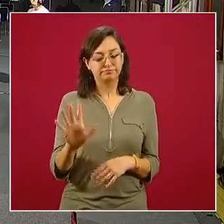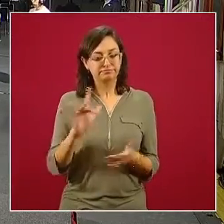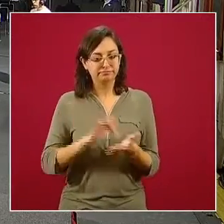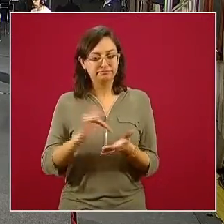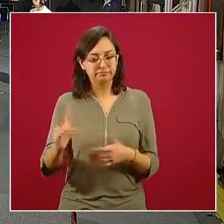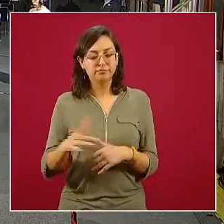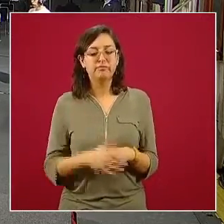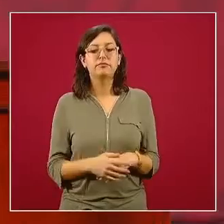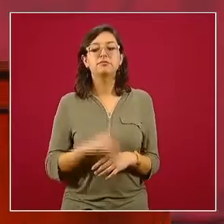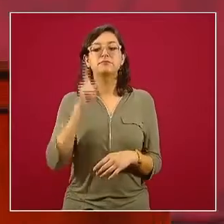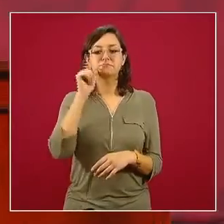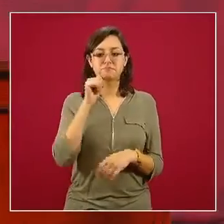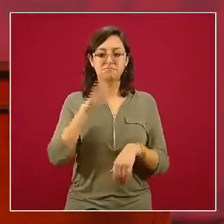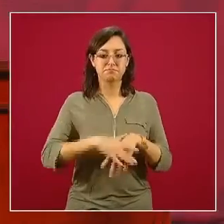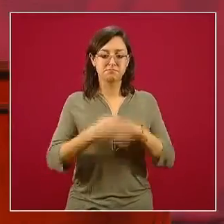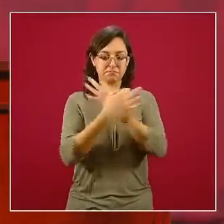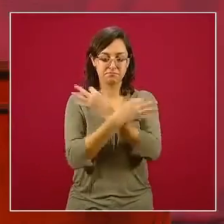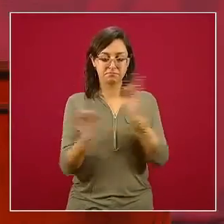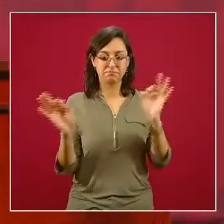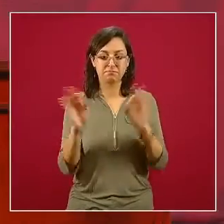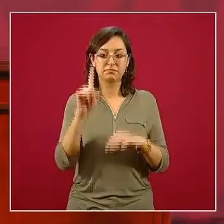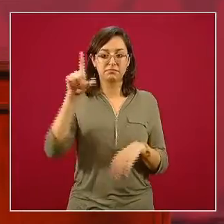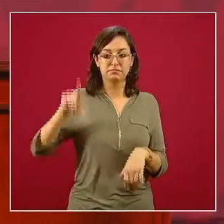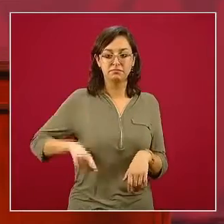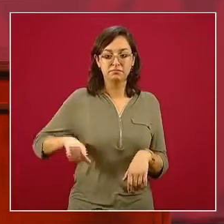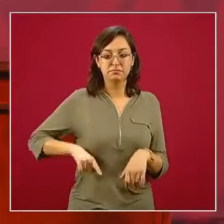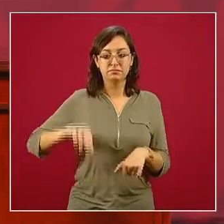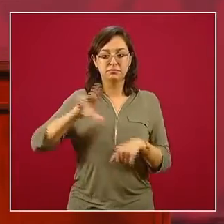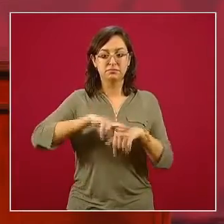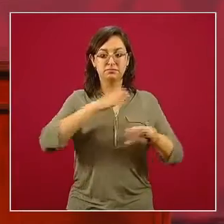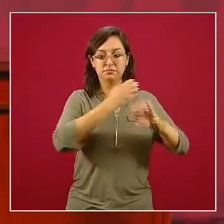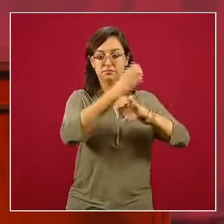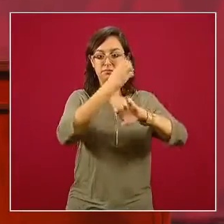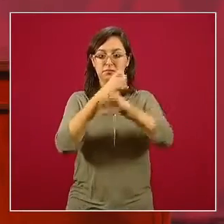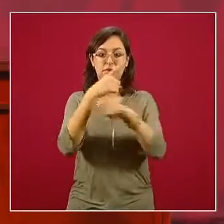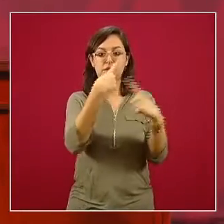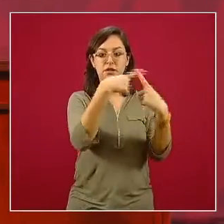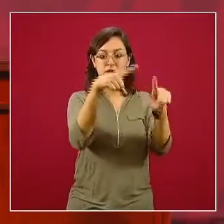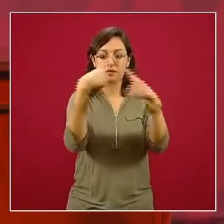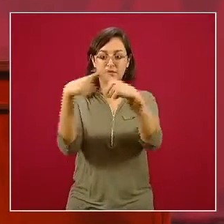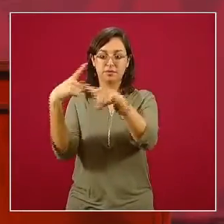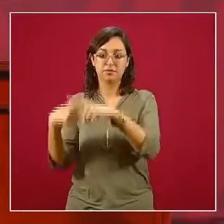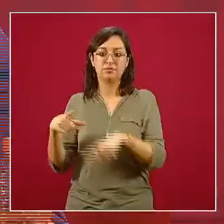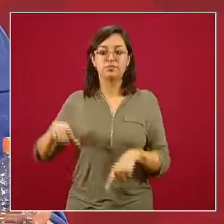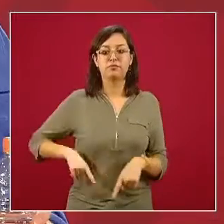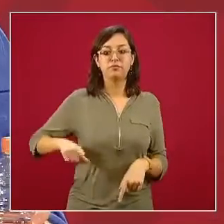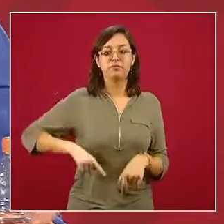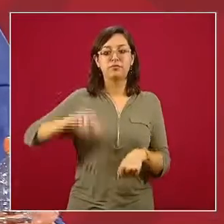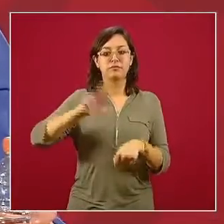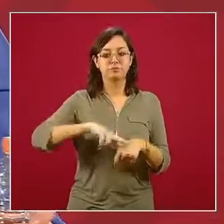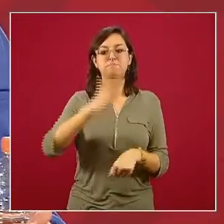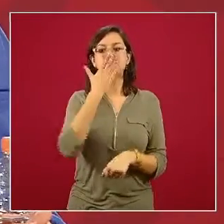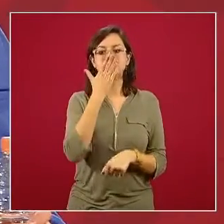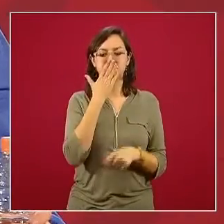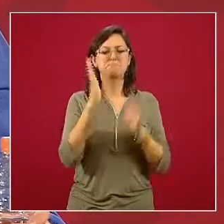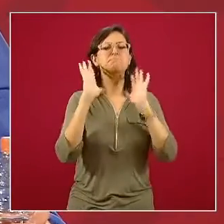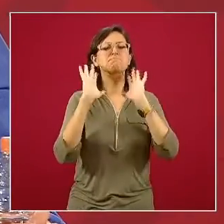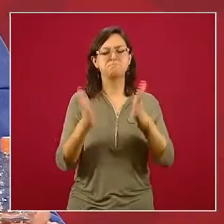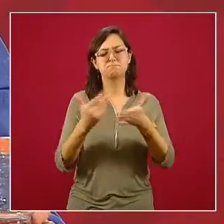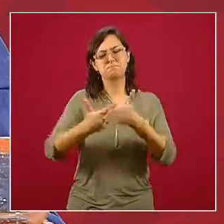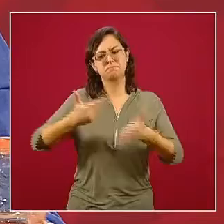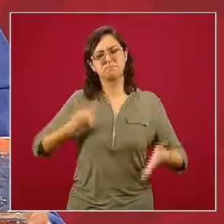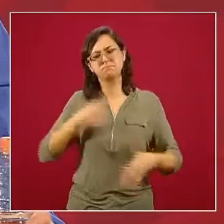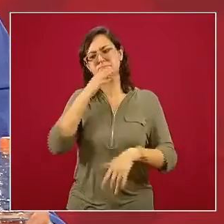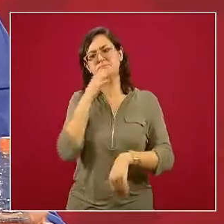vamos a comunicar formalmente mañana a los gobernadores de los estados relevantes y la gobernadora de Sonora, ya lo saben porque hemos